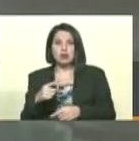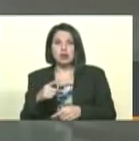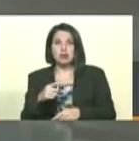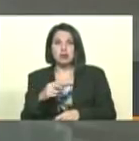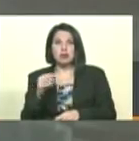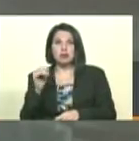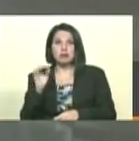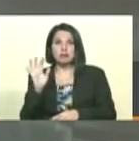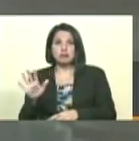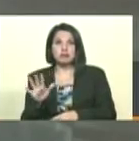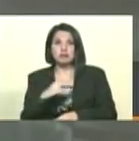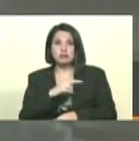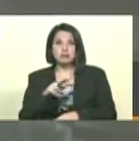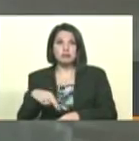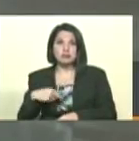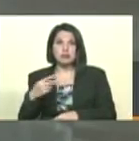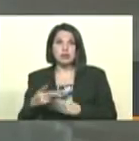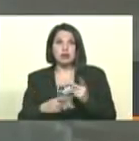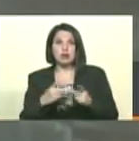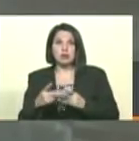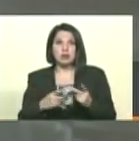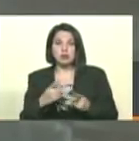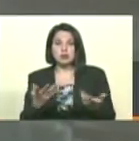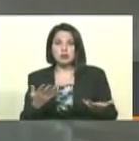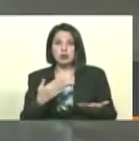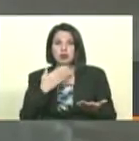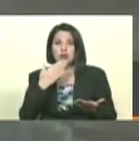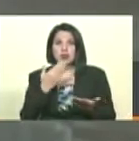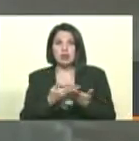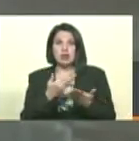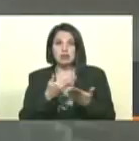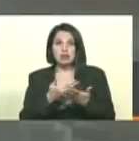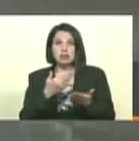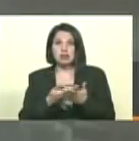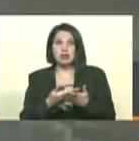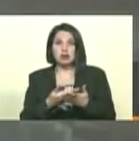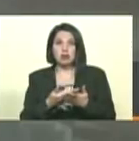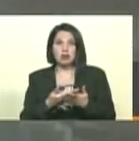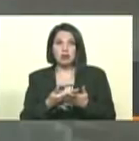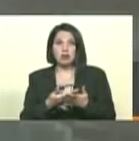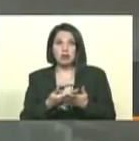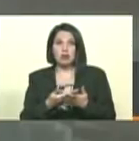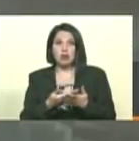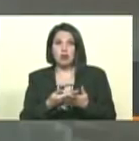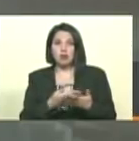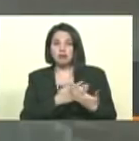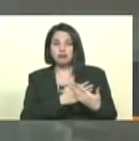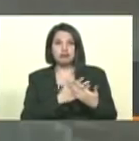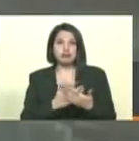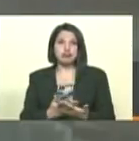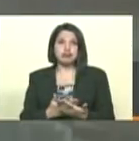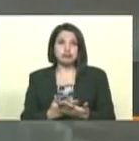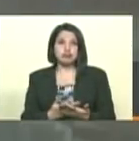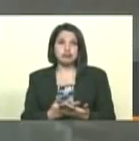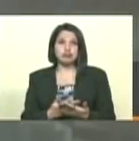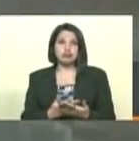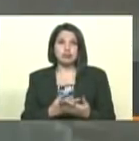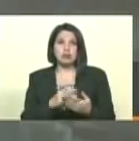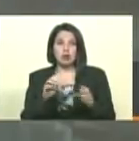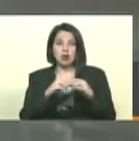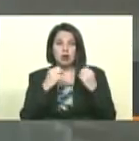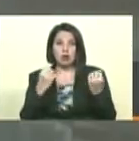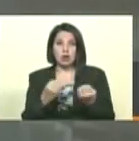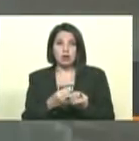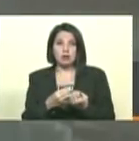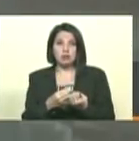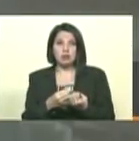proceso electoral. Los testigos de las organizaciones políticas están garantizados en los organismos